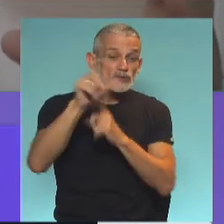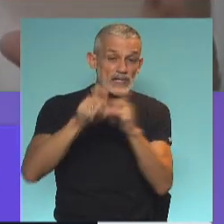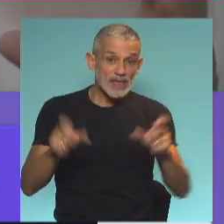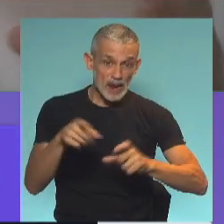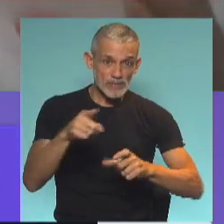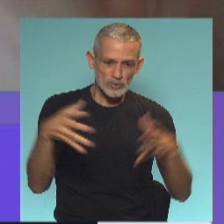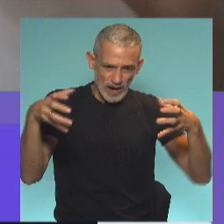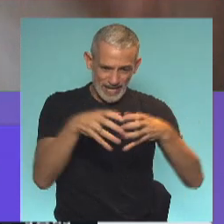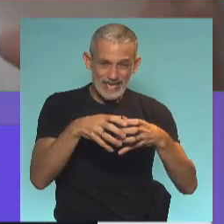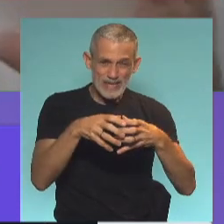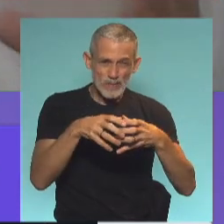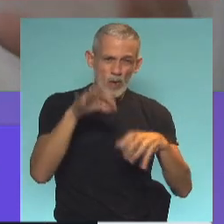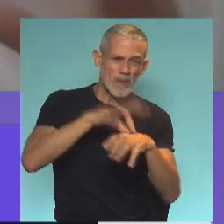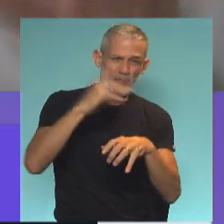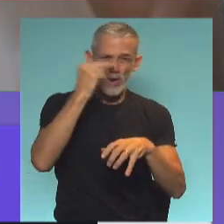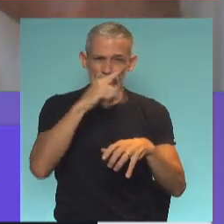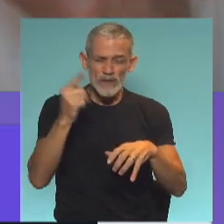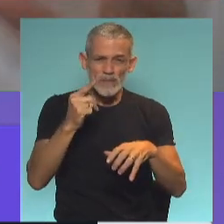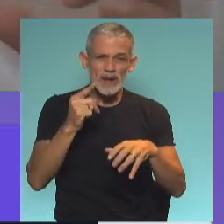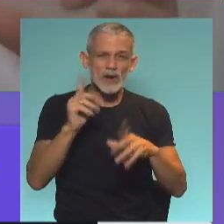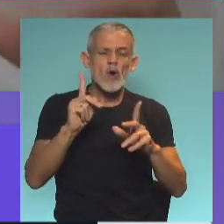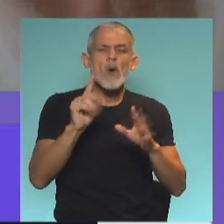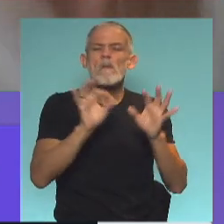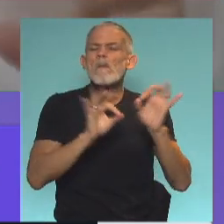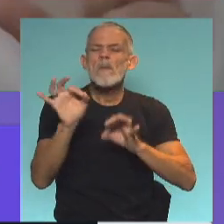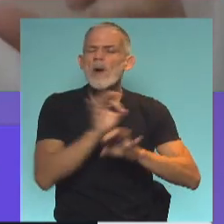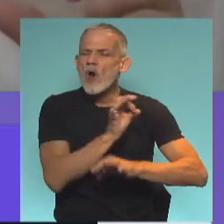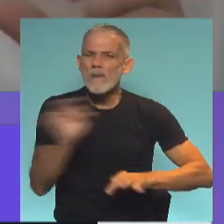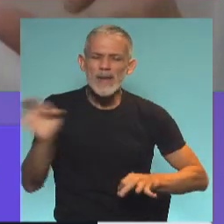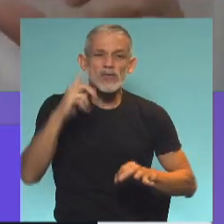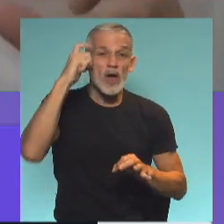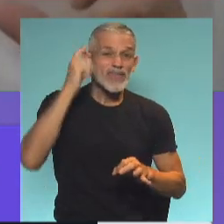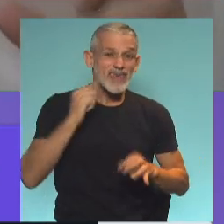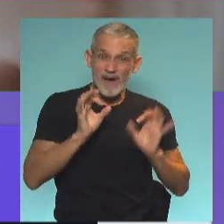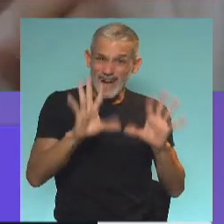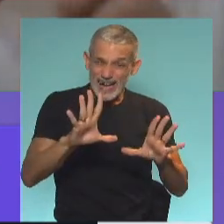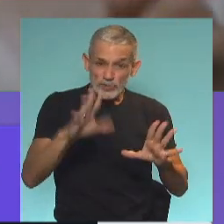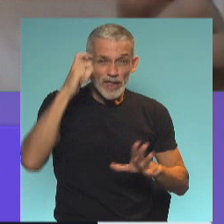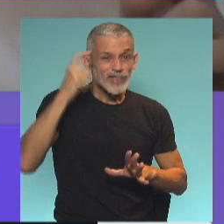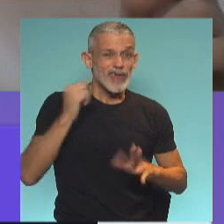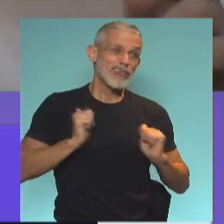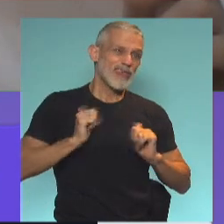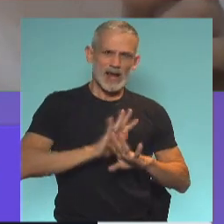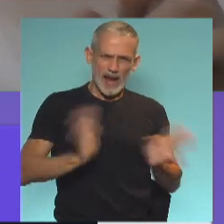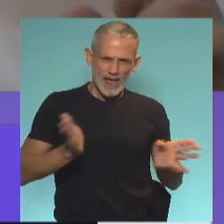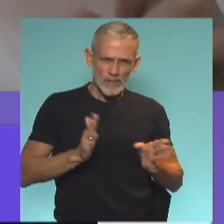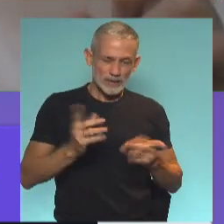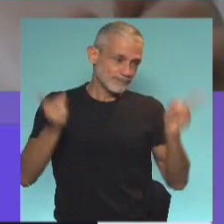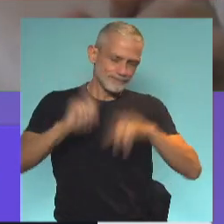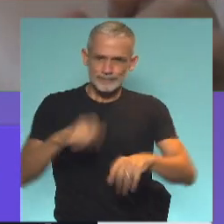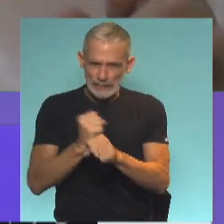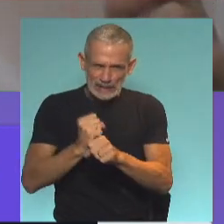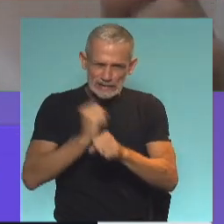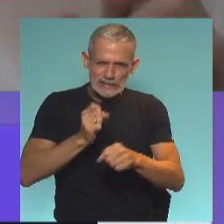personas del equipo de salud a lo sumo han tenido un promedio de 10 días de vacaciones y han seguido de